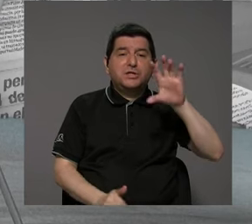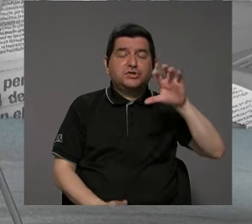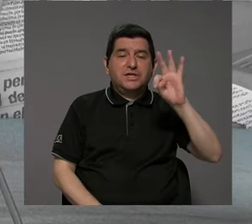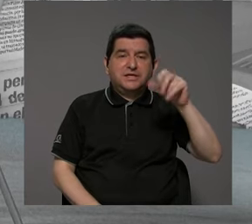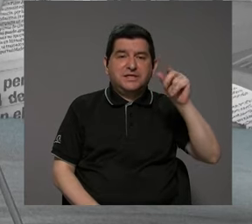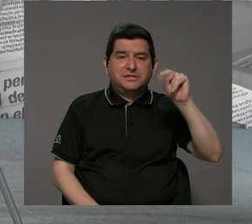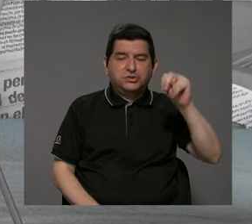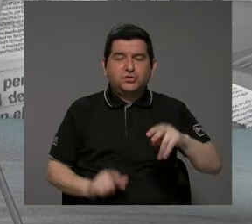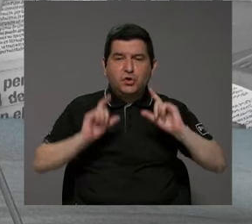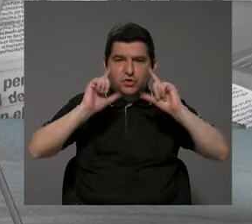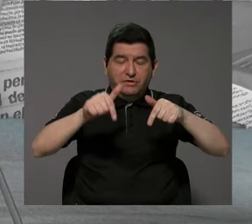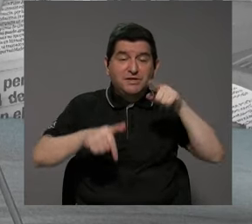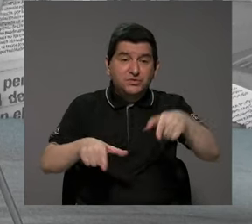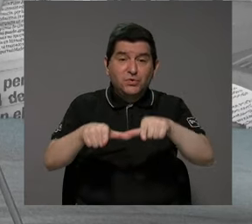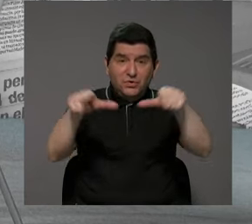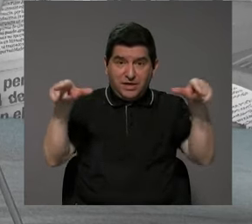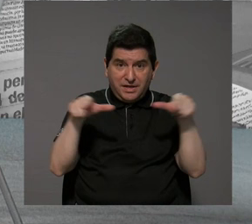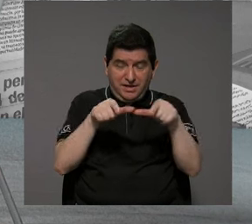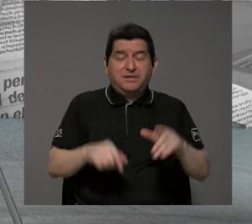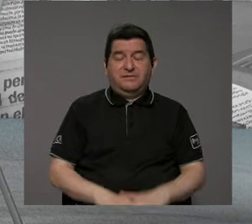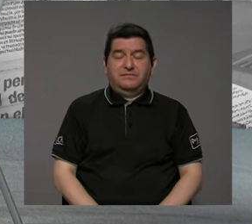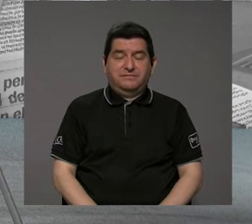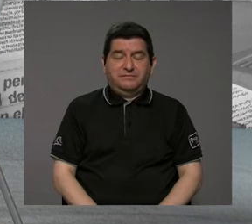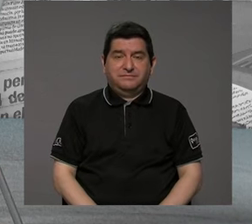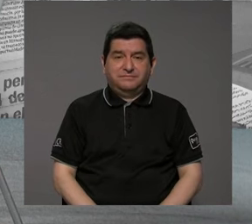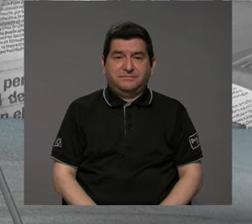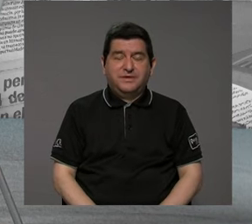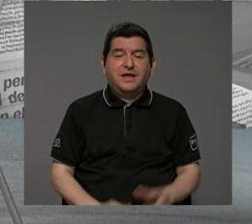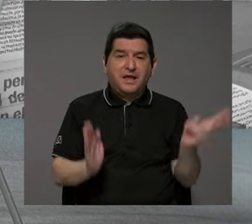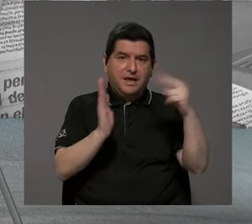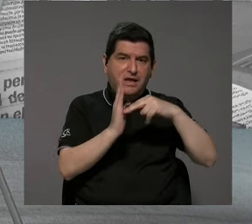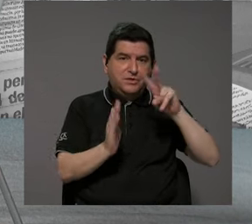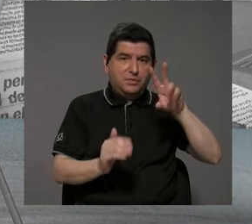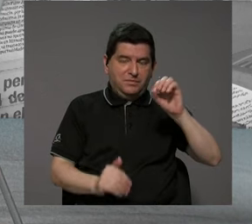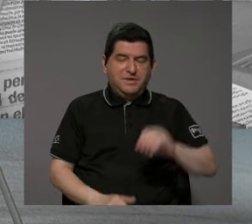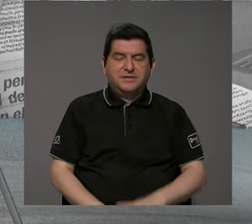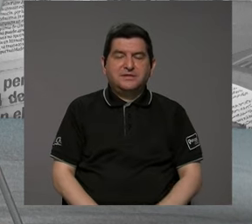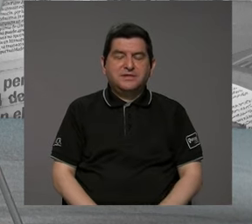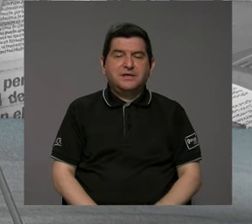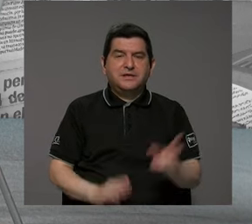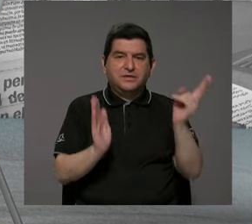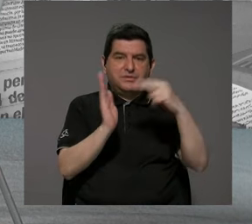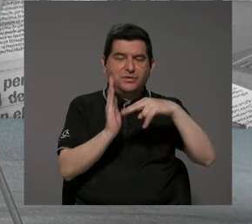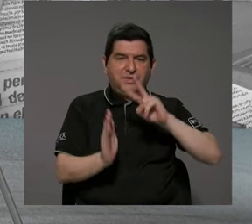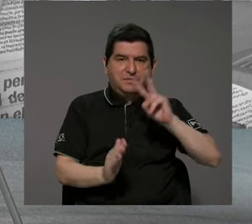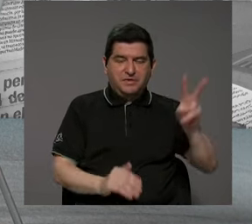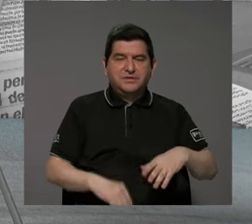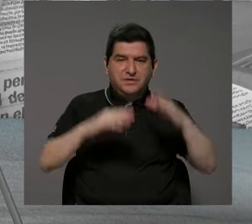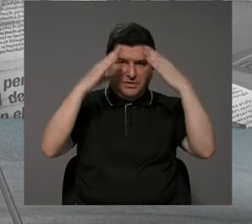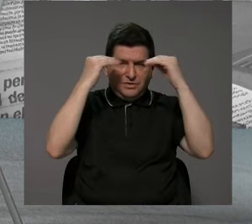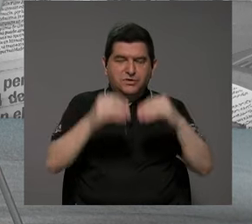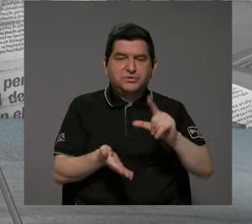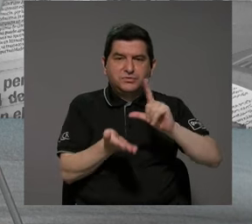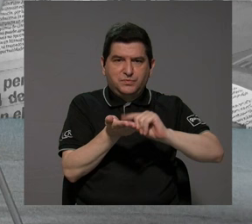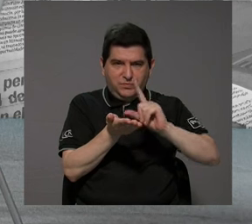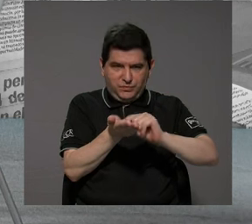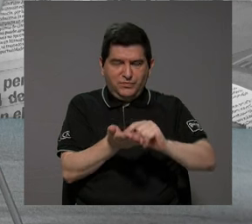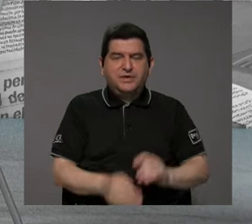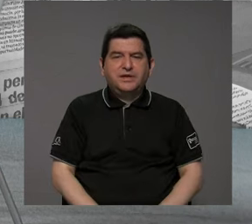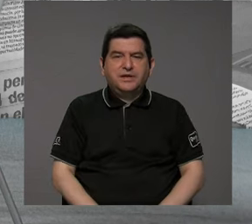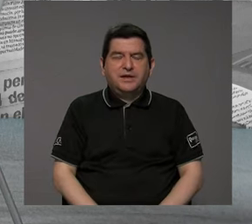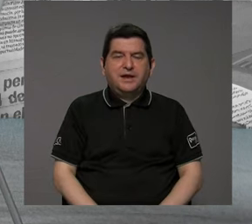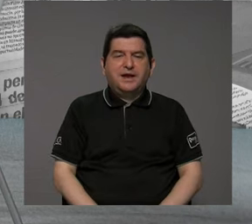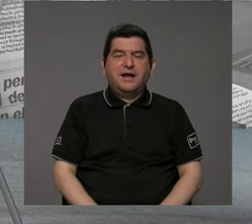basuras diarias en ese relleno sanitario eso en el 2020 en el 2022 en un reportaje que publica el